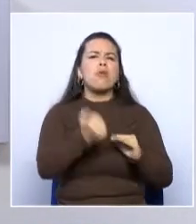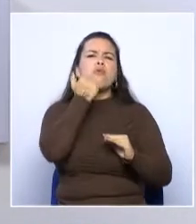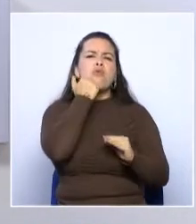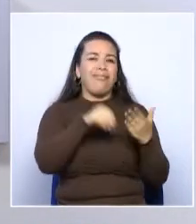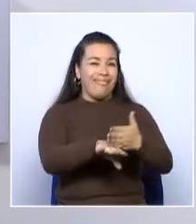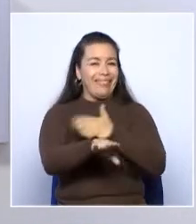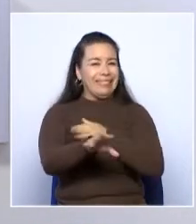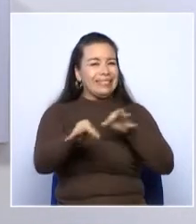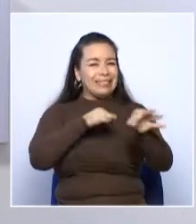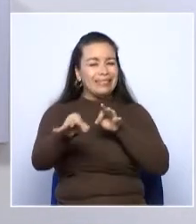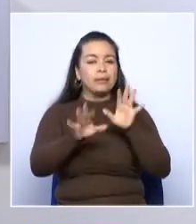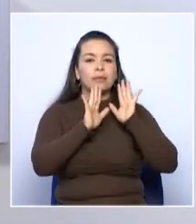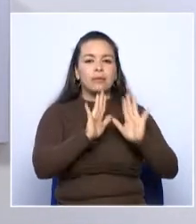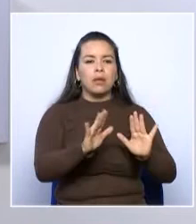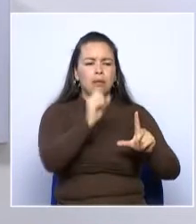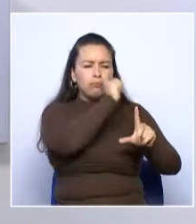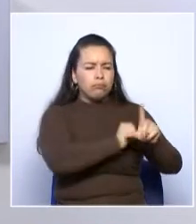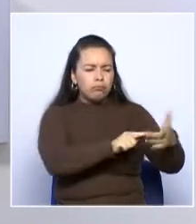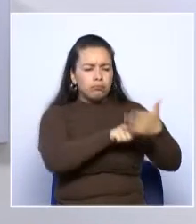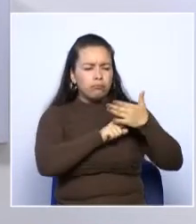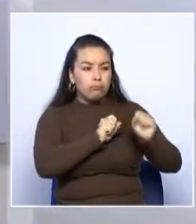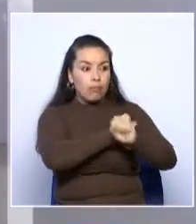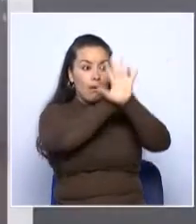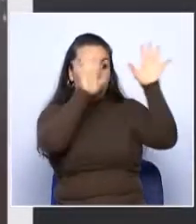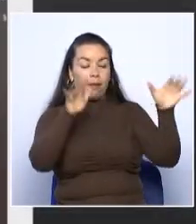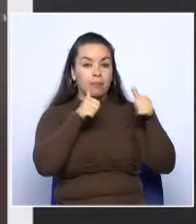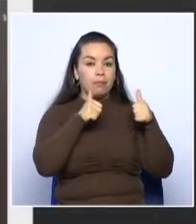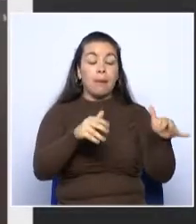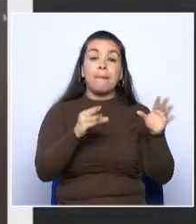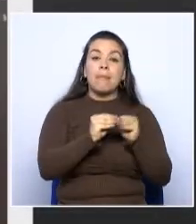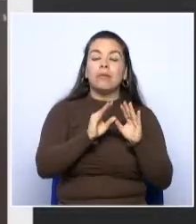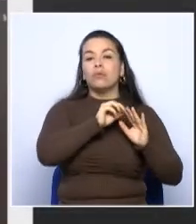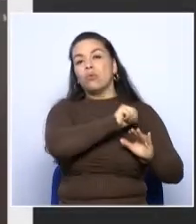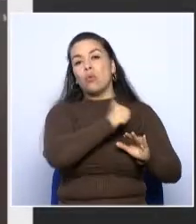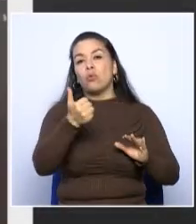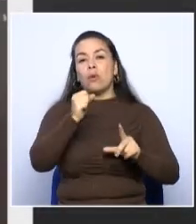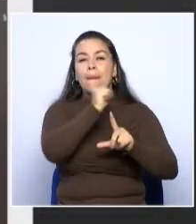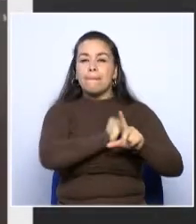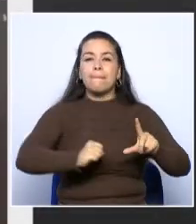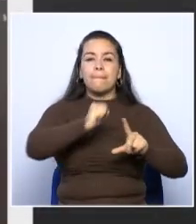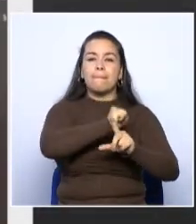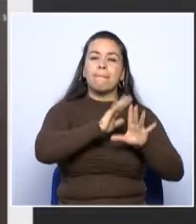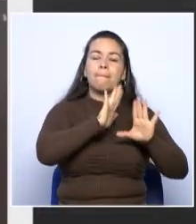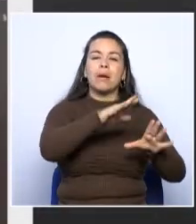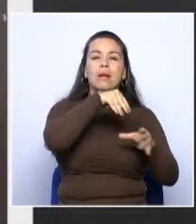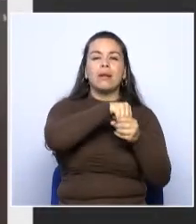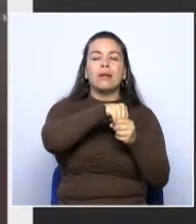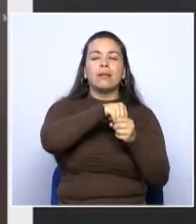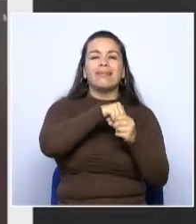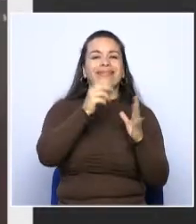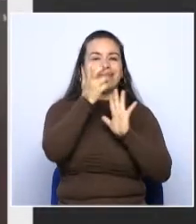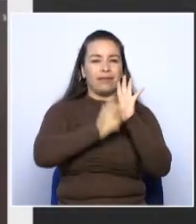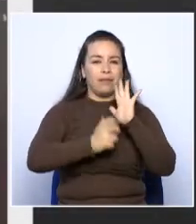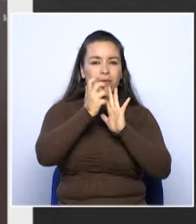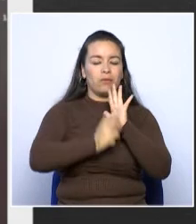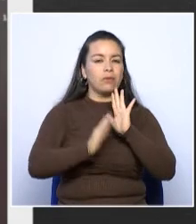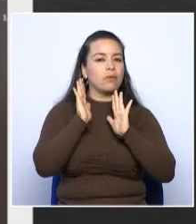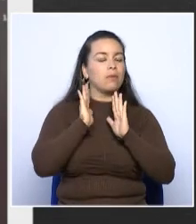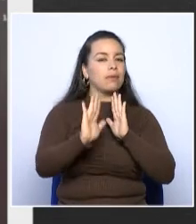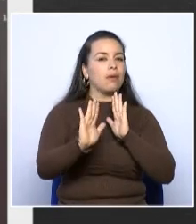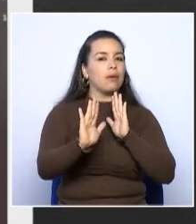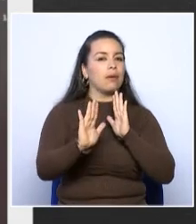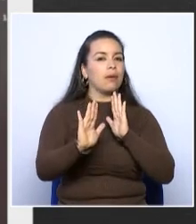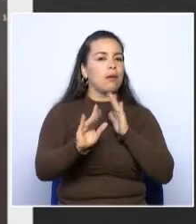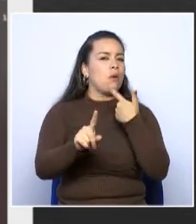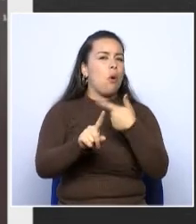había explicado, nos va a dejar ver muchas cosas. Y la vía biliar, que el gol estándar para el manejo, para el diagnóstico de